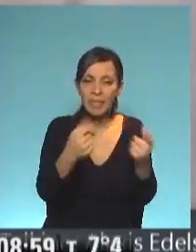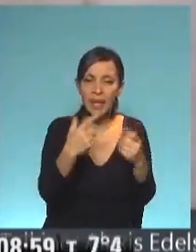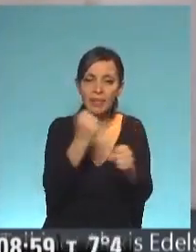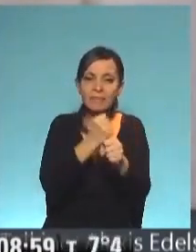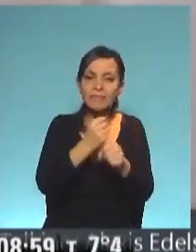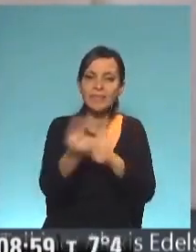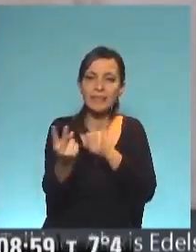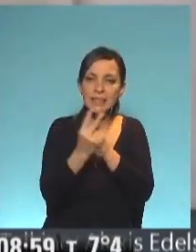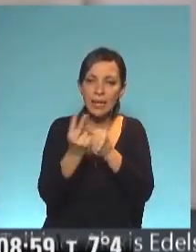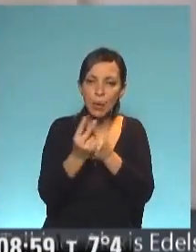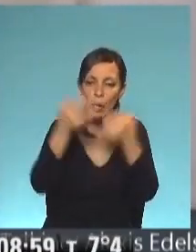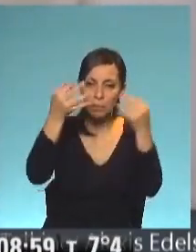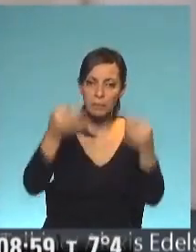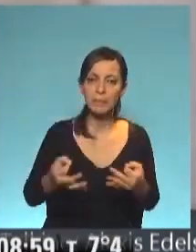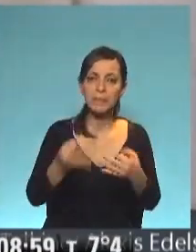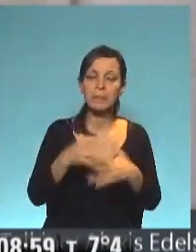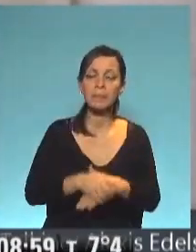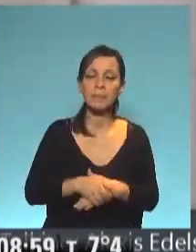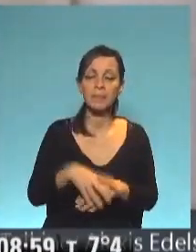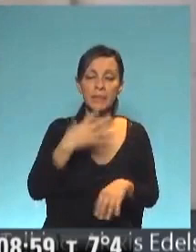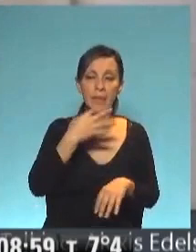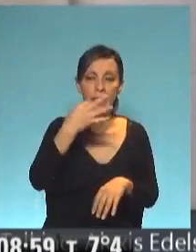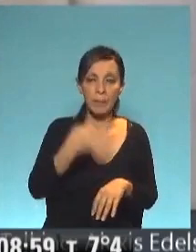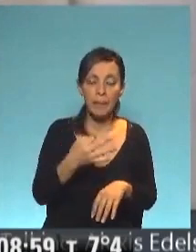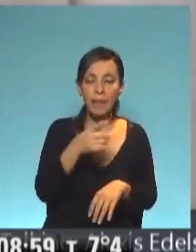sea, realmente